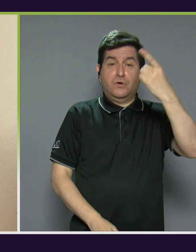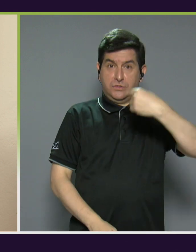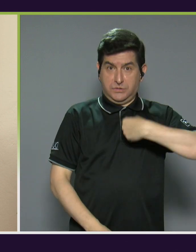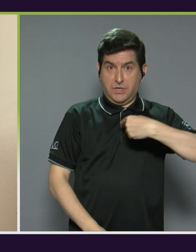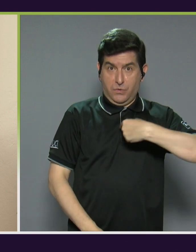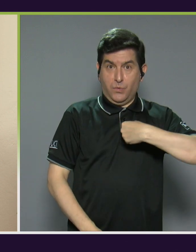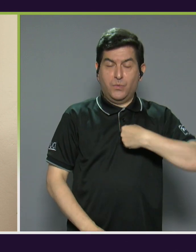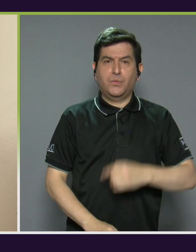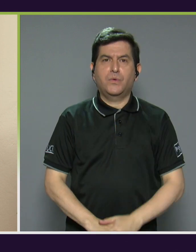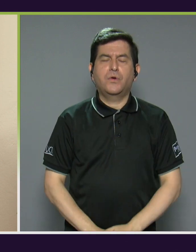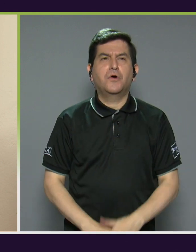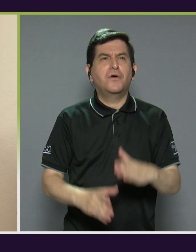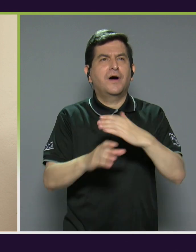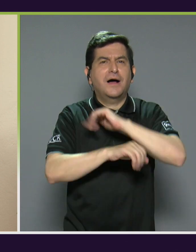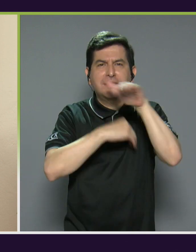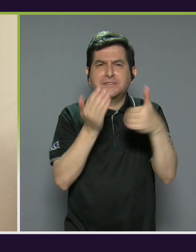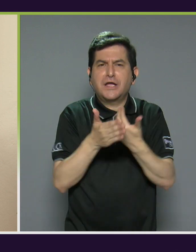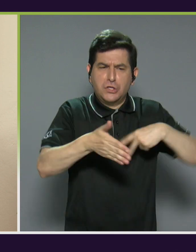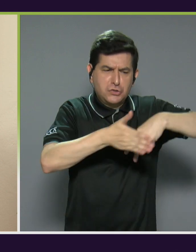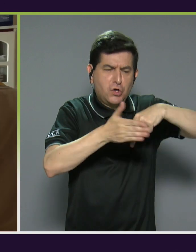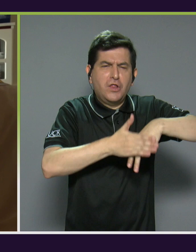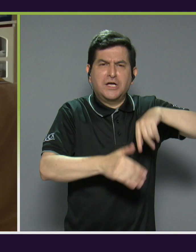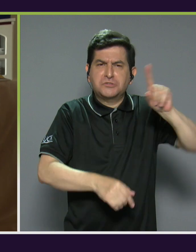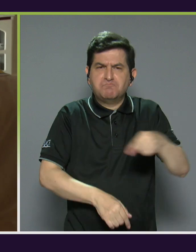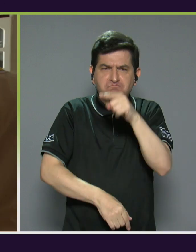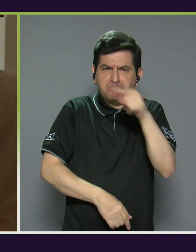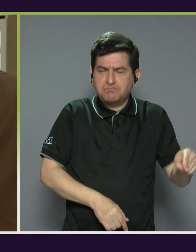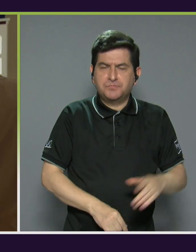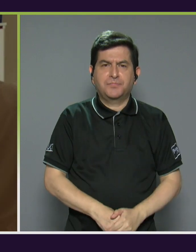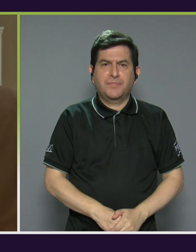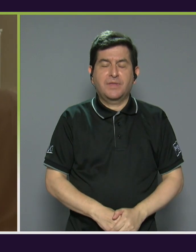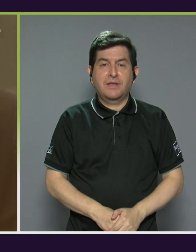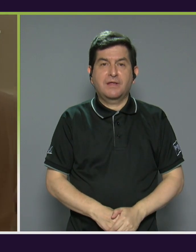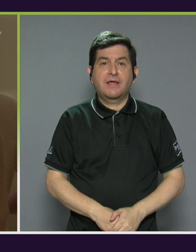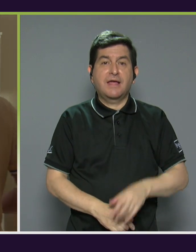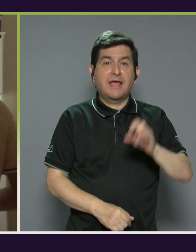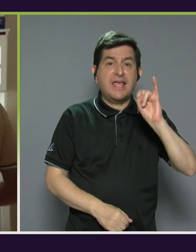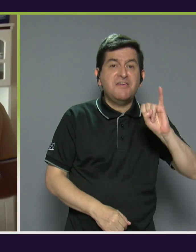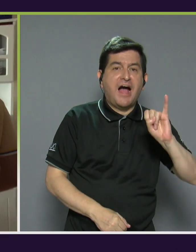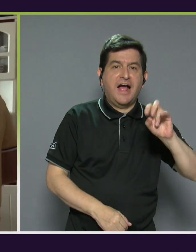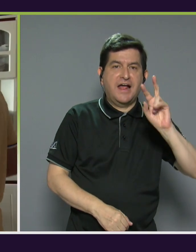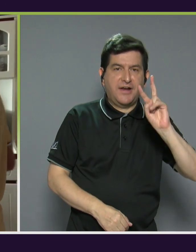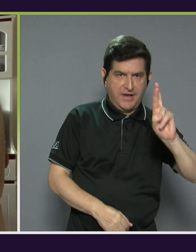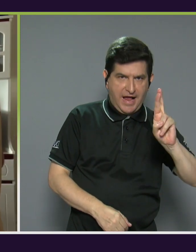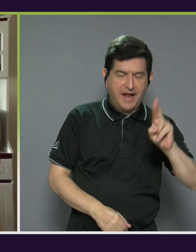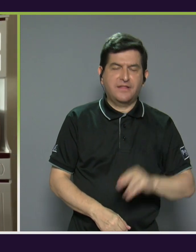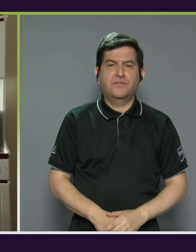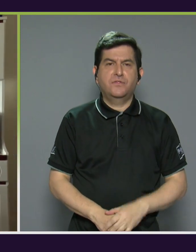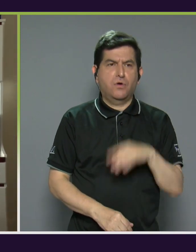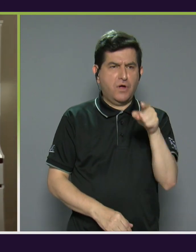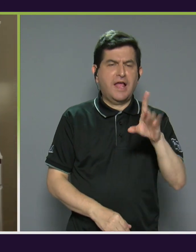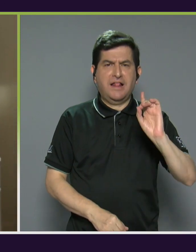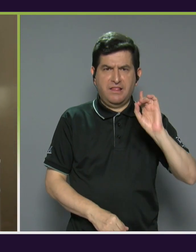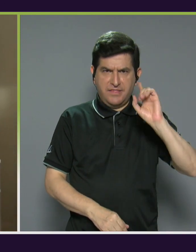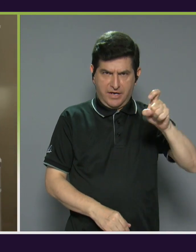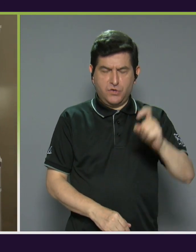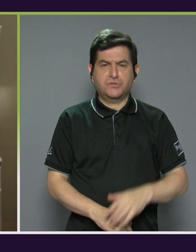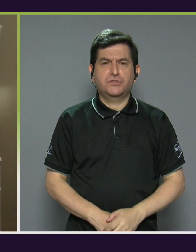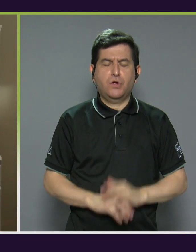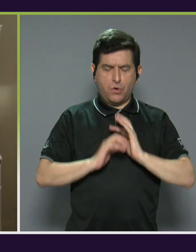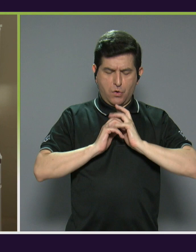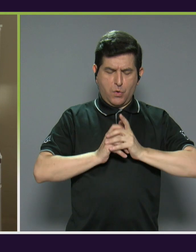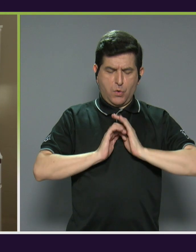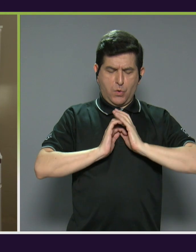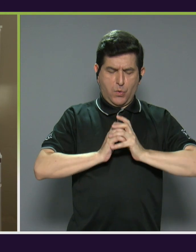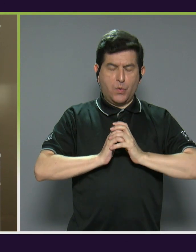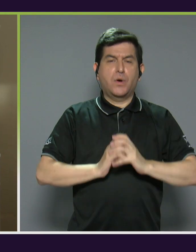uno, hizo que todas las barreras se rompieran. De hecho, Iván Ricardo, a pesar de que está